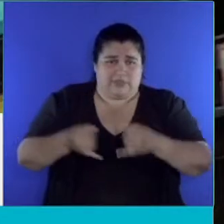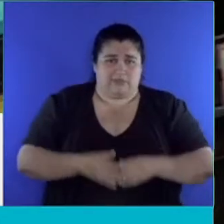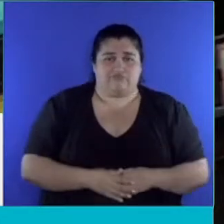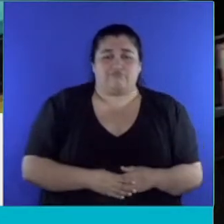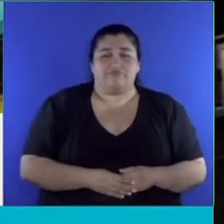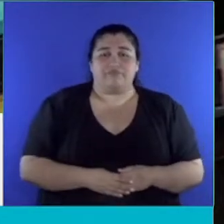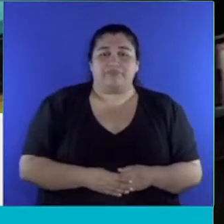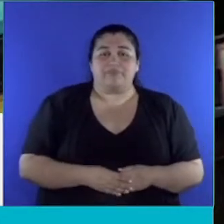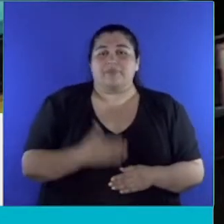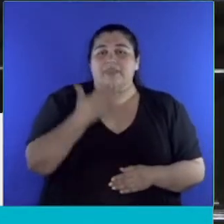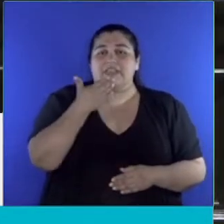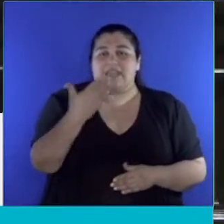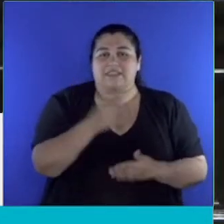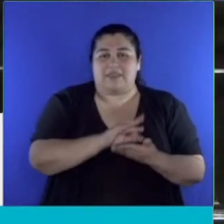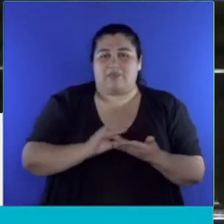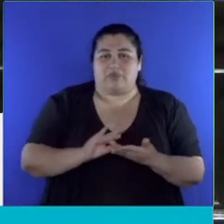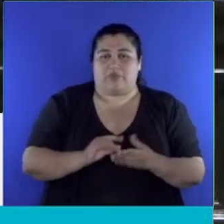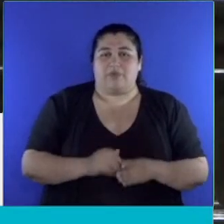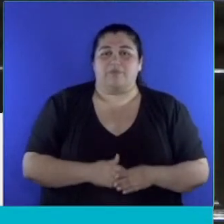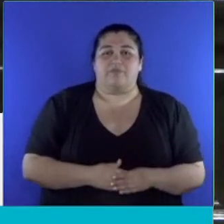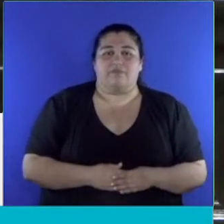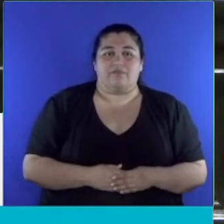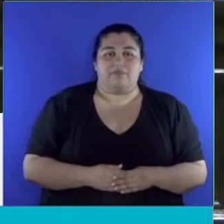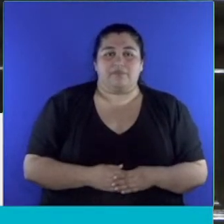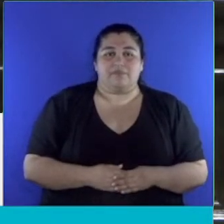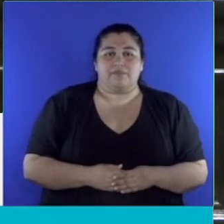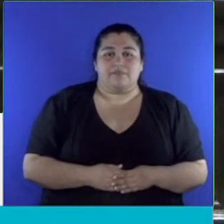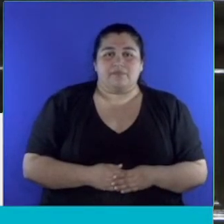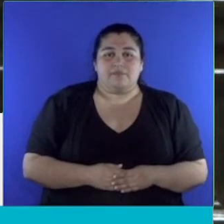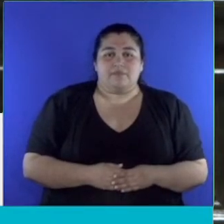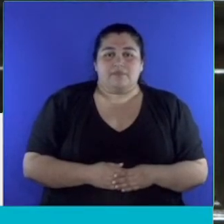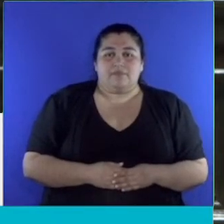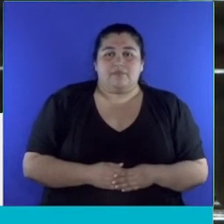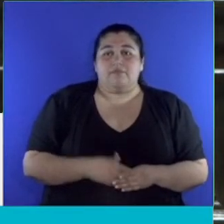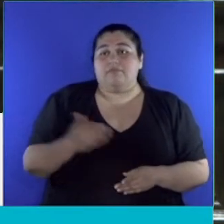Gracias, diputada. Tiene la palabra